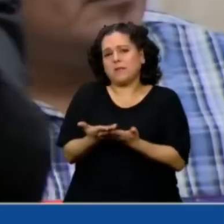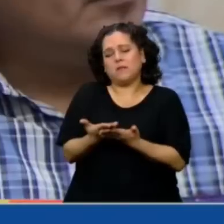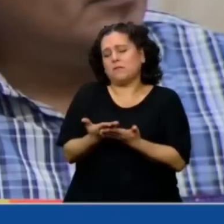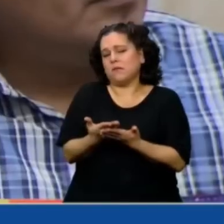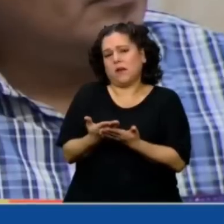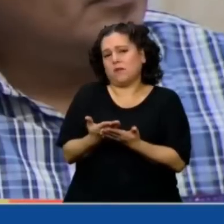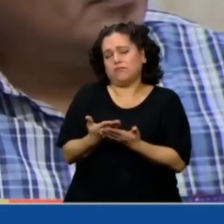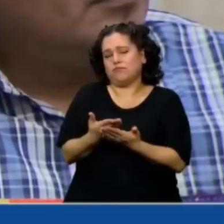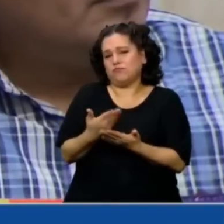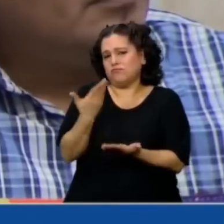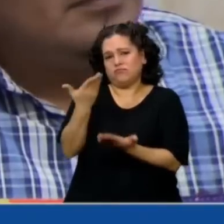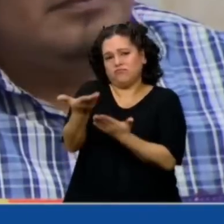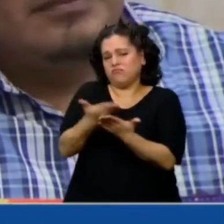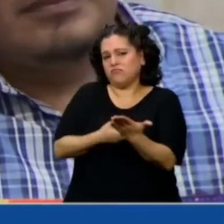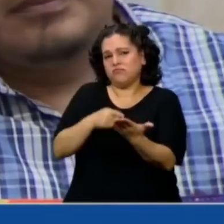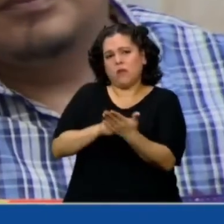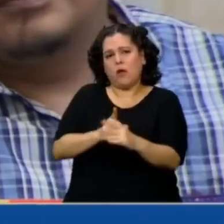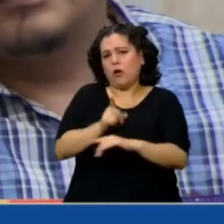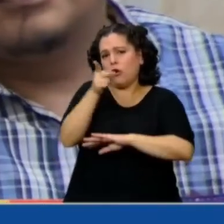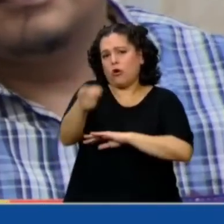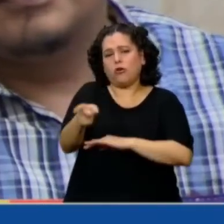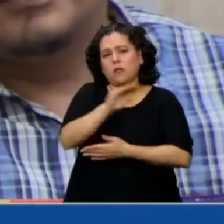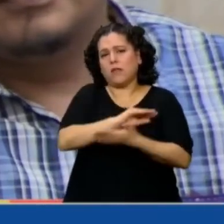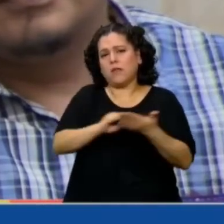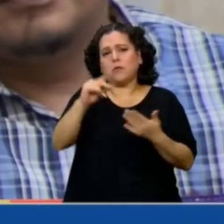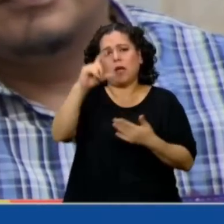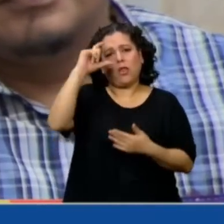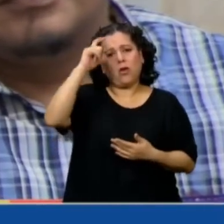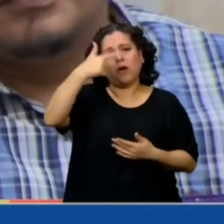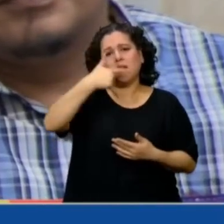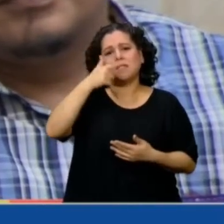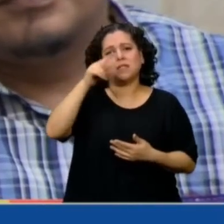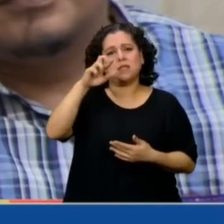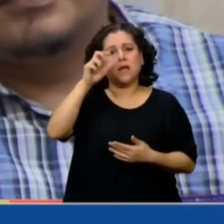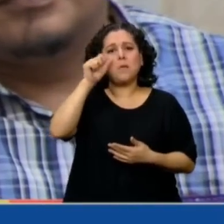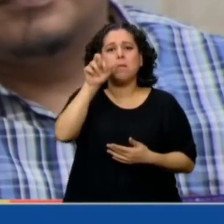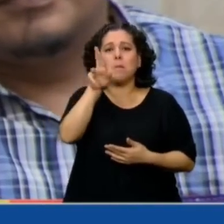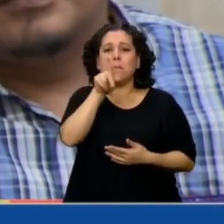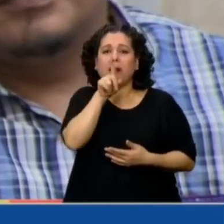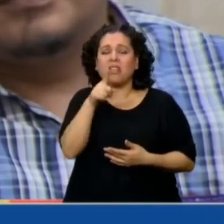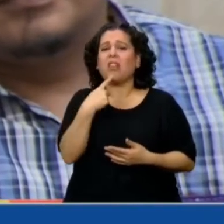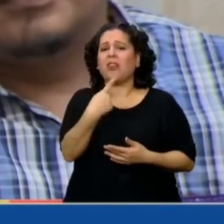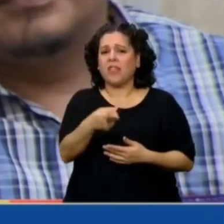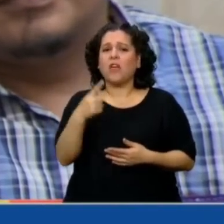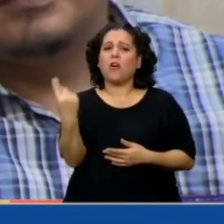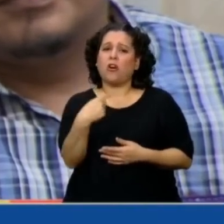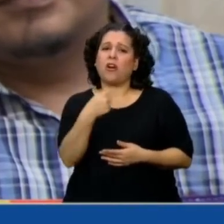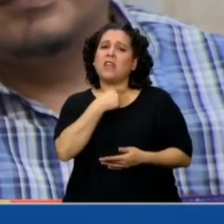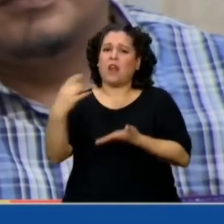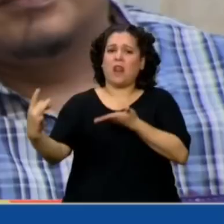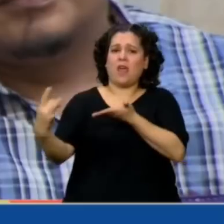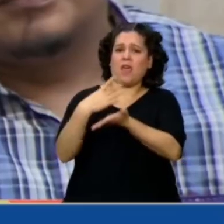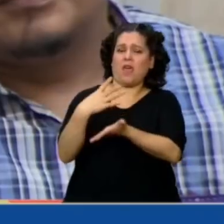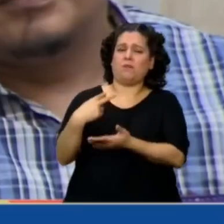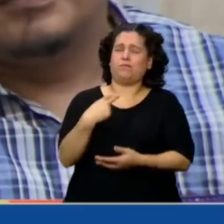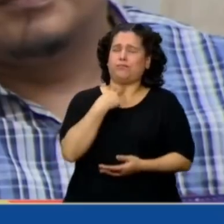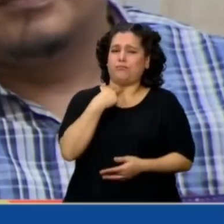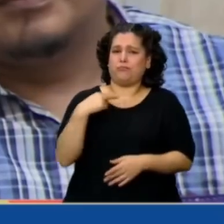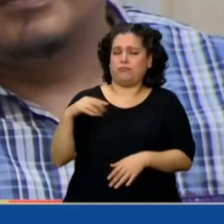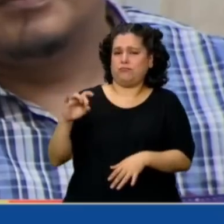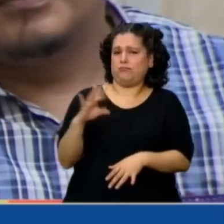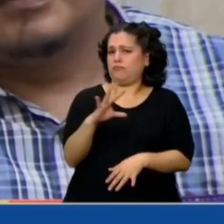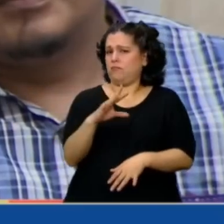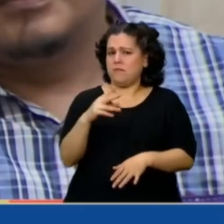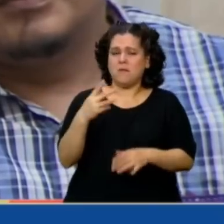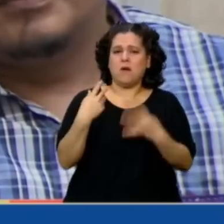Espert, que ha pedido que se nos expulse de la Cámara de Diputados a los 4 diputados y diputadas del